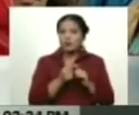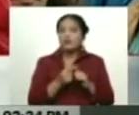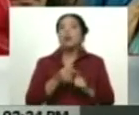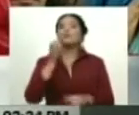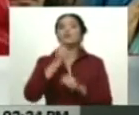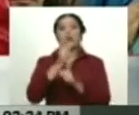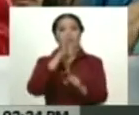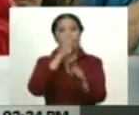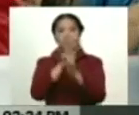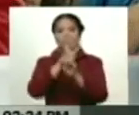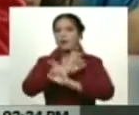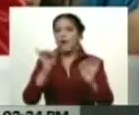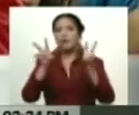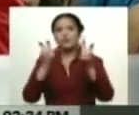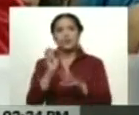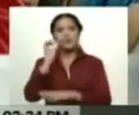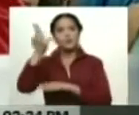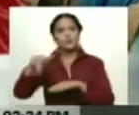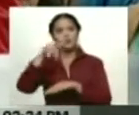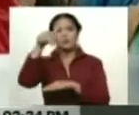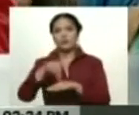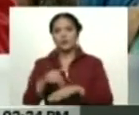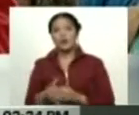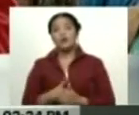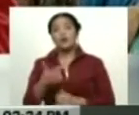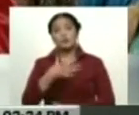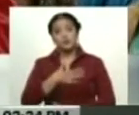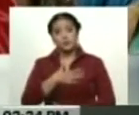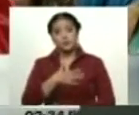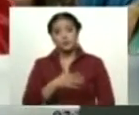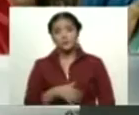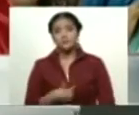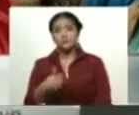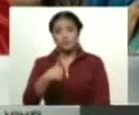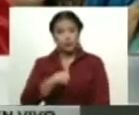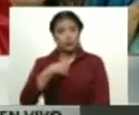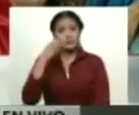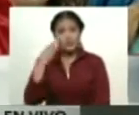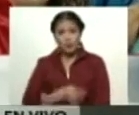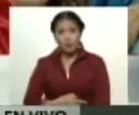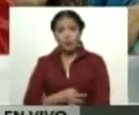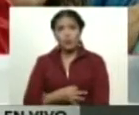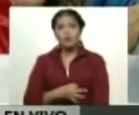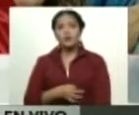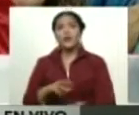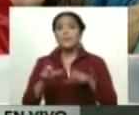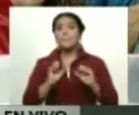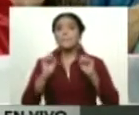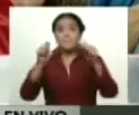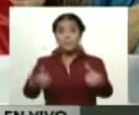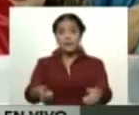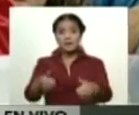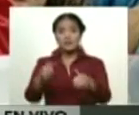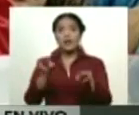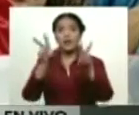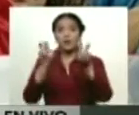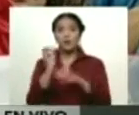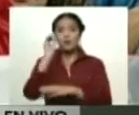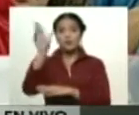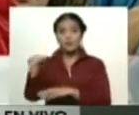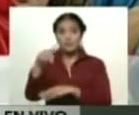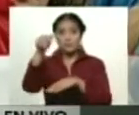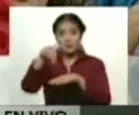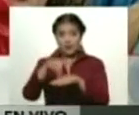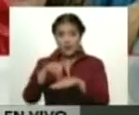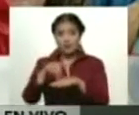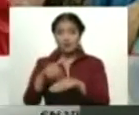tarea central de la nueva Asamblea Nacional. Y yo voy a tener inmediatamente, apenas se instale la Asamblea, y